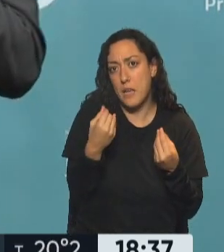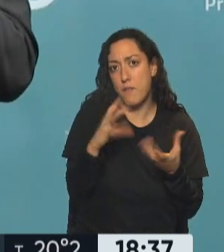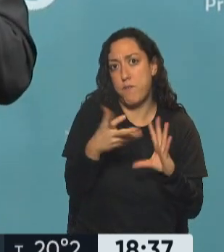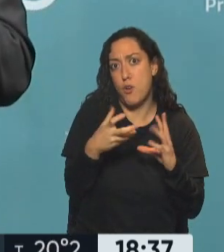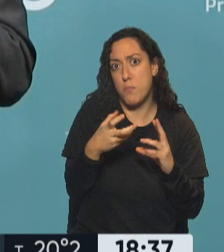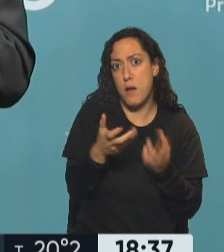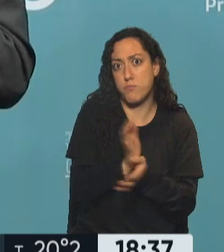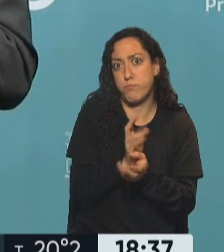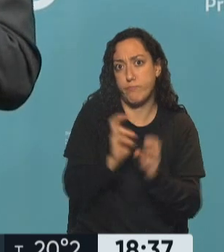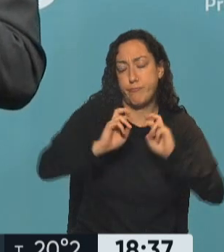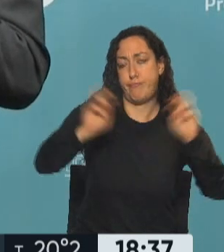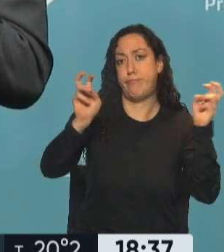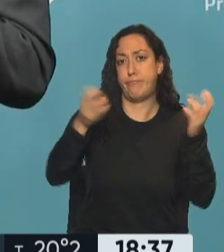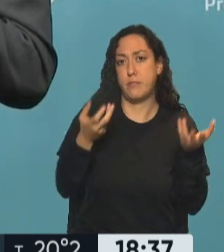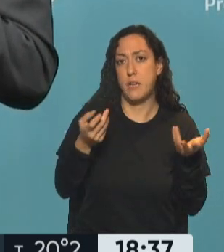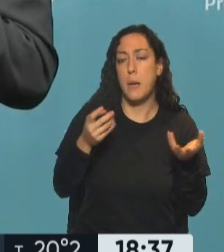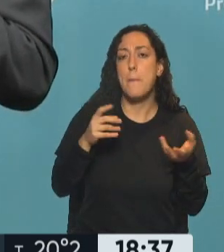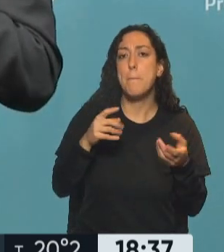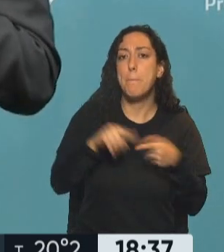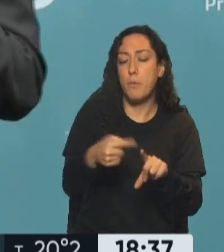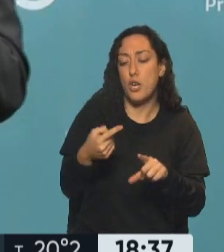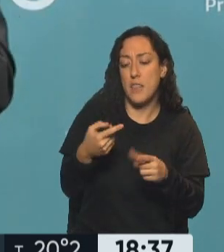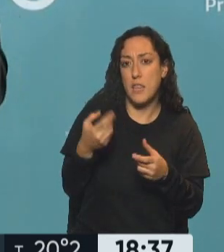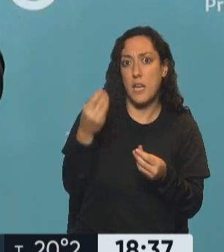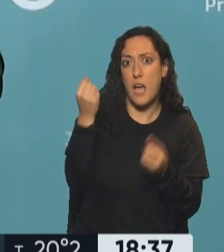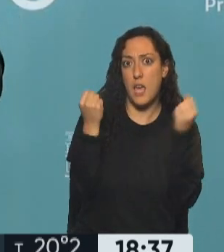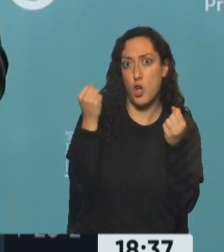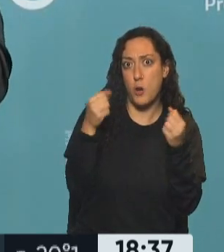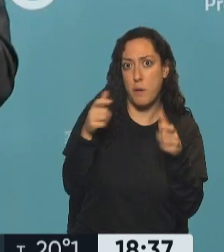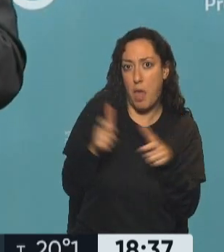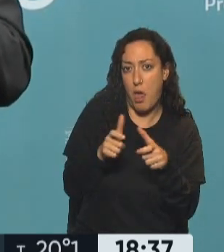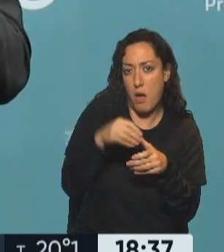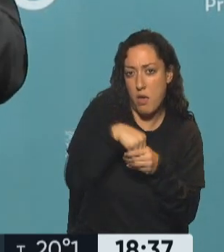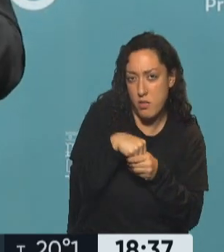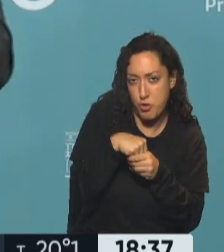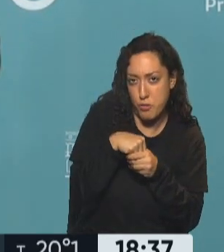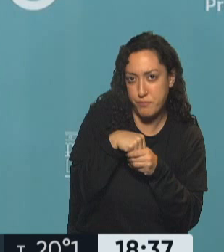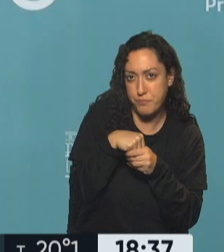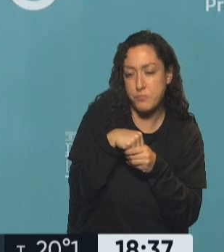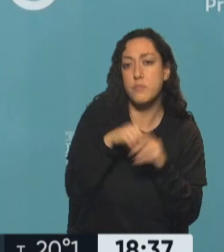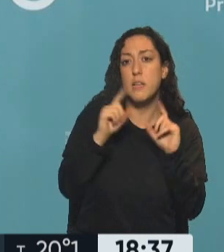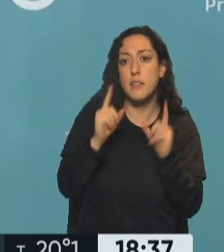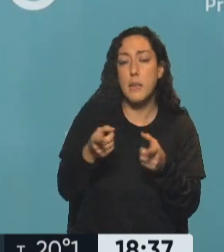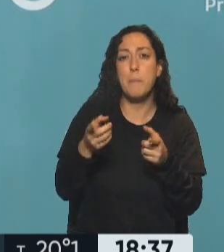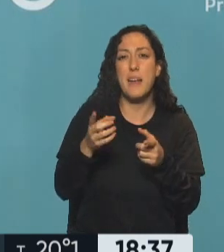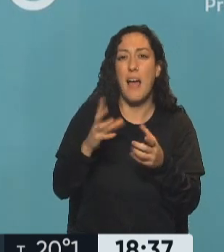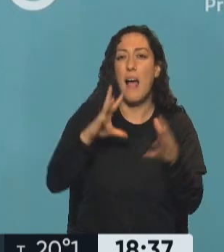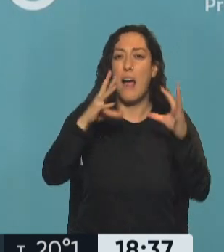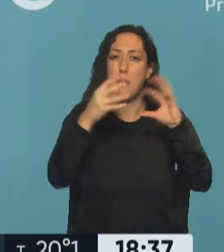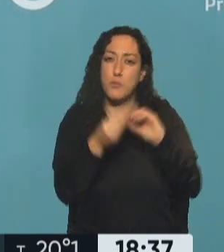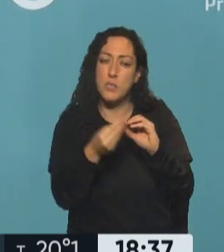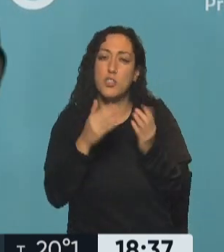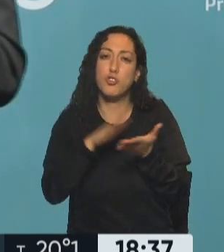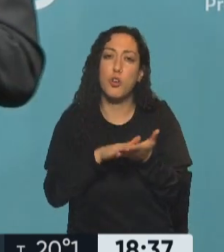de mayor consistencia a la política macroeconómica. Lo mismo con la política monetaria. Hubo una readecuación de toda la estructura de tasas de